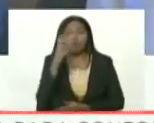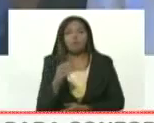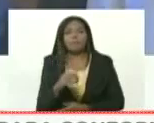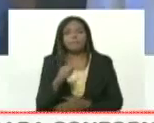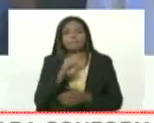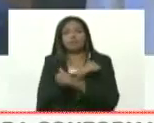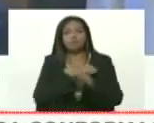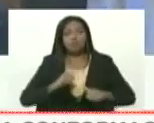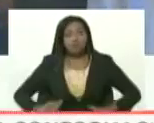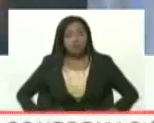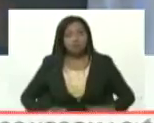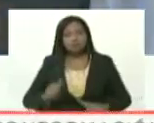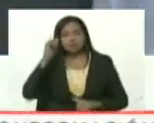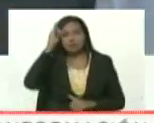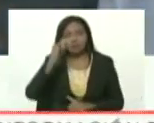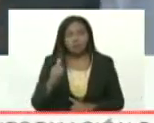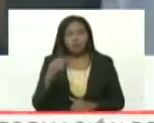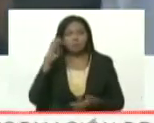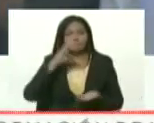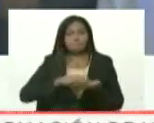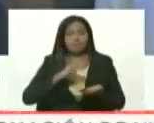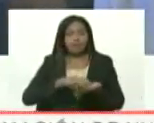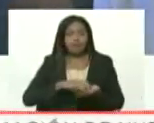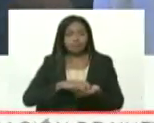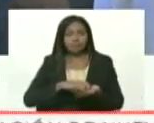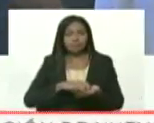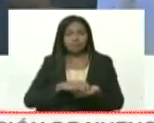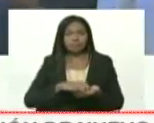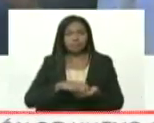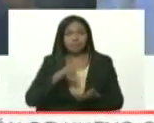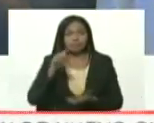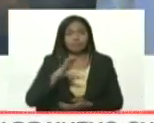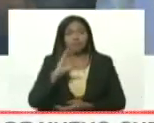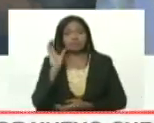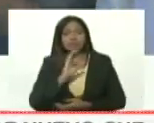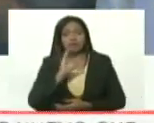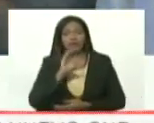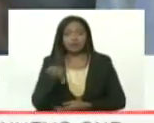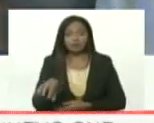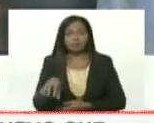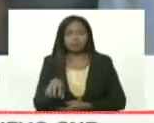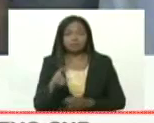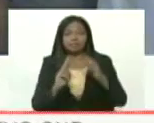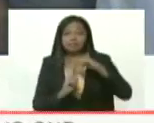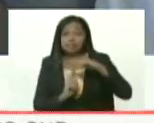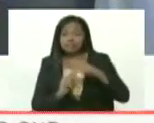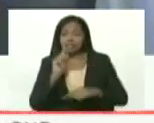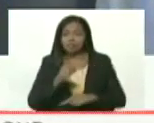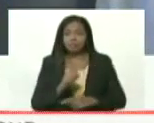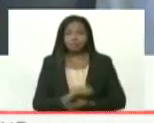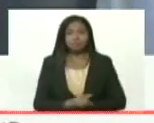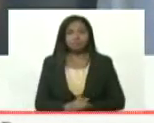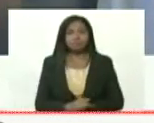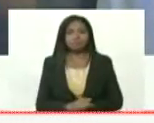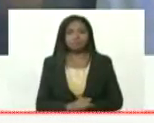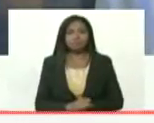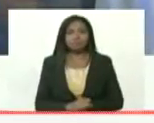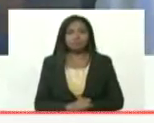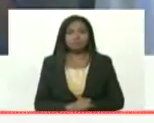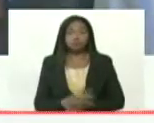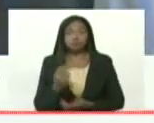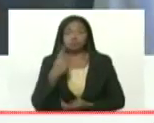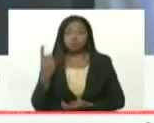Portuguesa, Yaracuy, Miranda y evidentemente Distrito Capital y Táchira. Sí, no